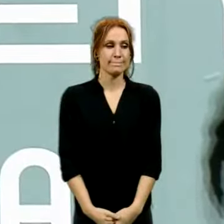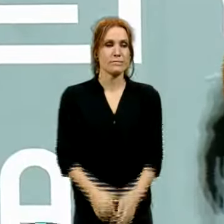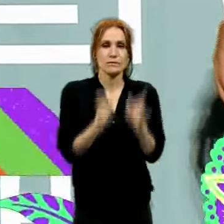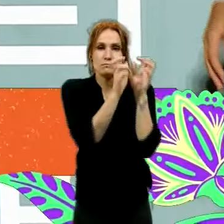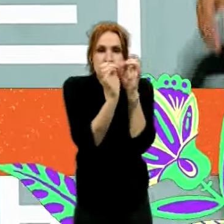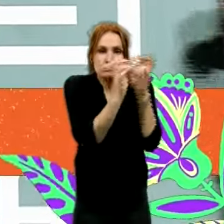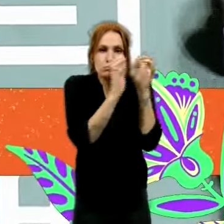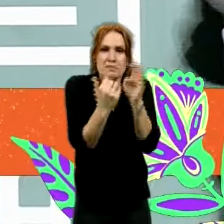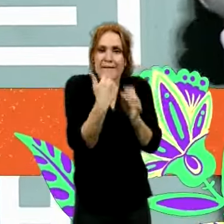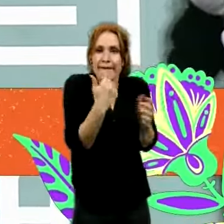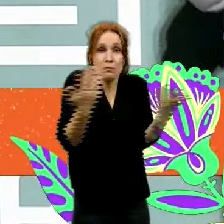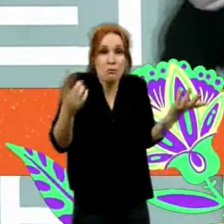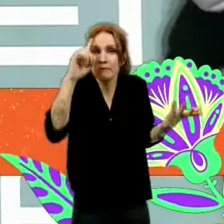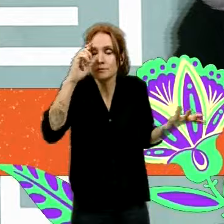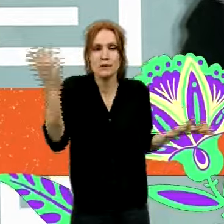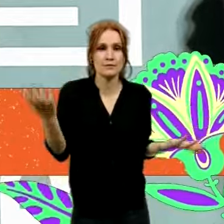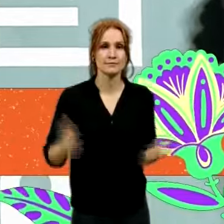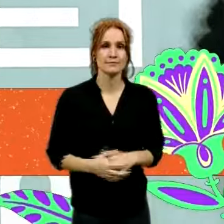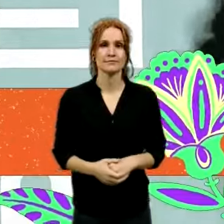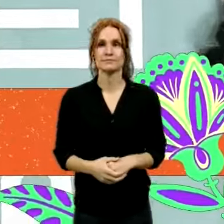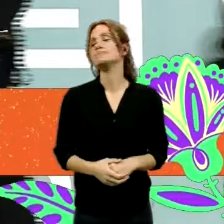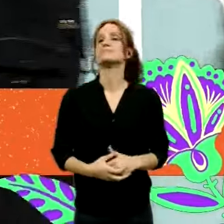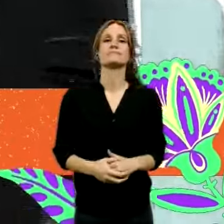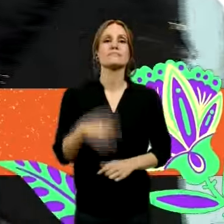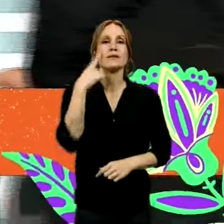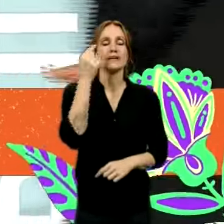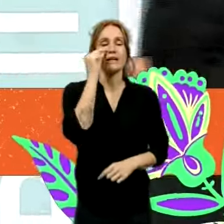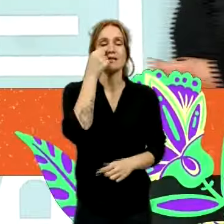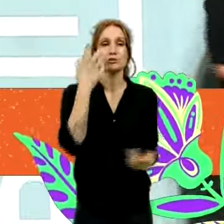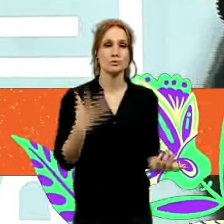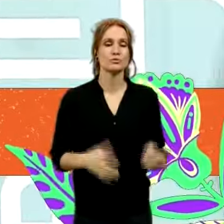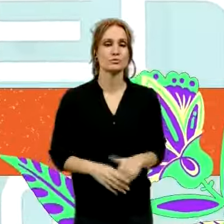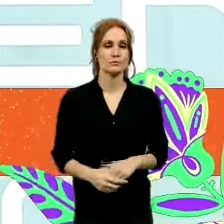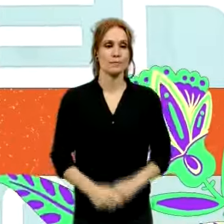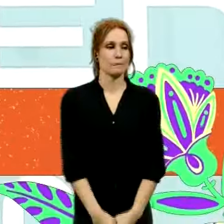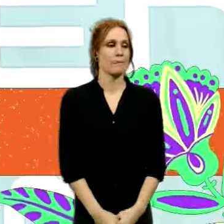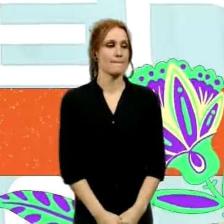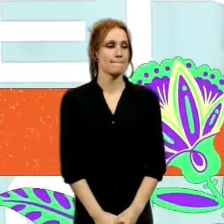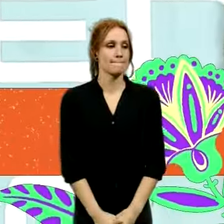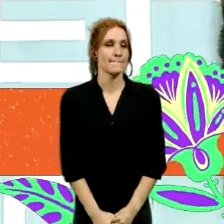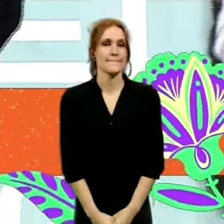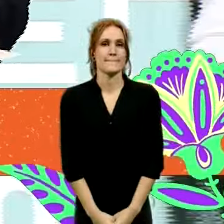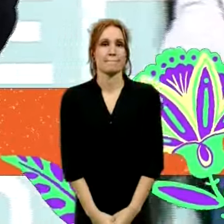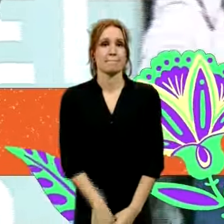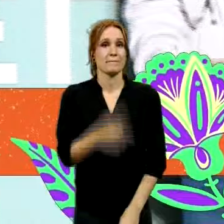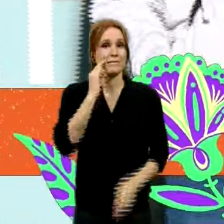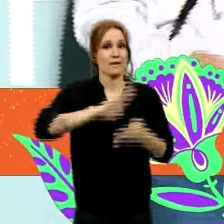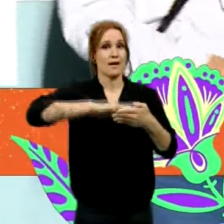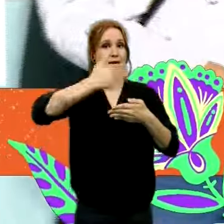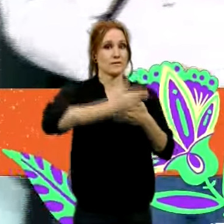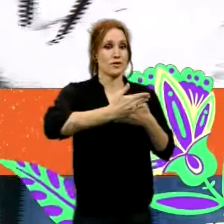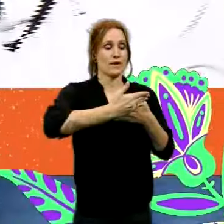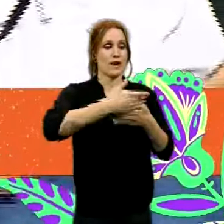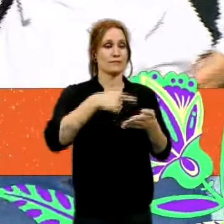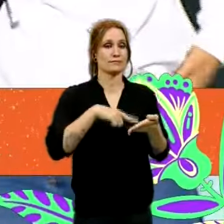tal cual, pim, pam. A ver, Legañoso, ¿en qué puesto van a salir? Tienes que abrir el sobre. Van a actuar en el